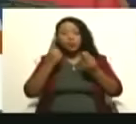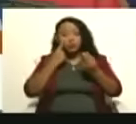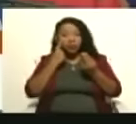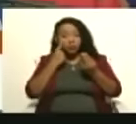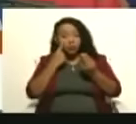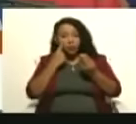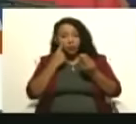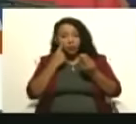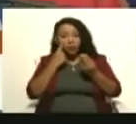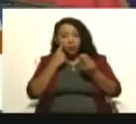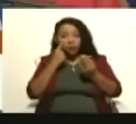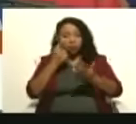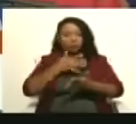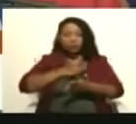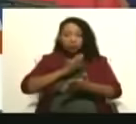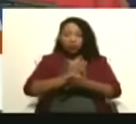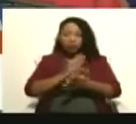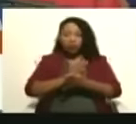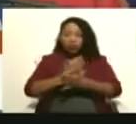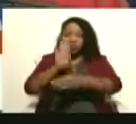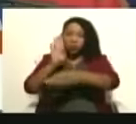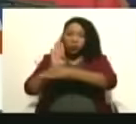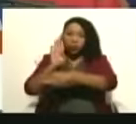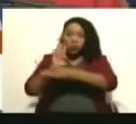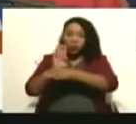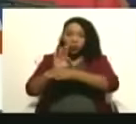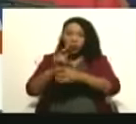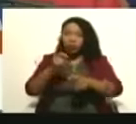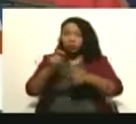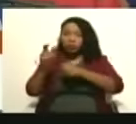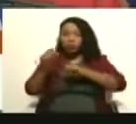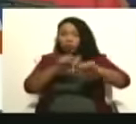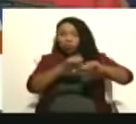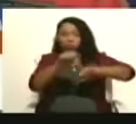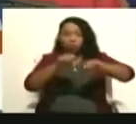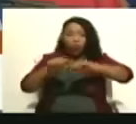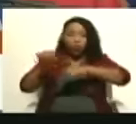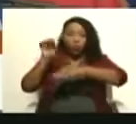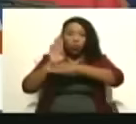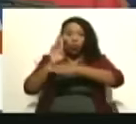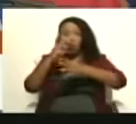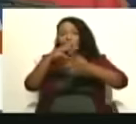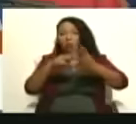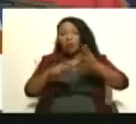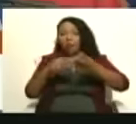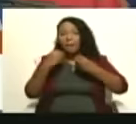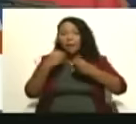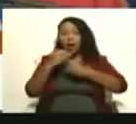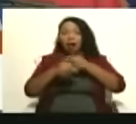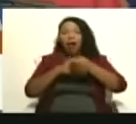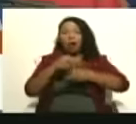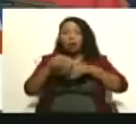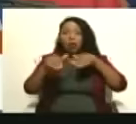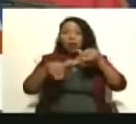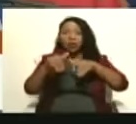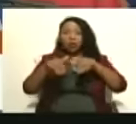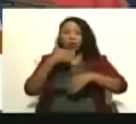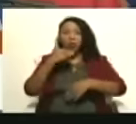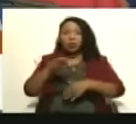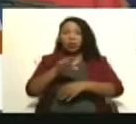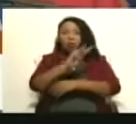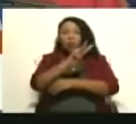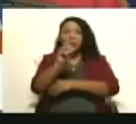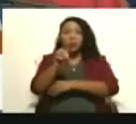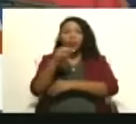el orden, la custodia, el traslado y el resguardo del material e instrumentos electorales desde el 20